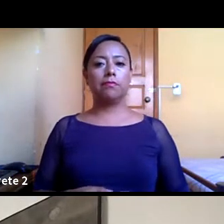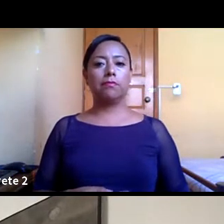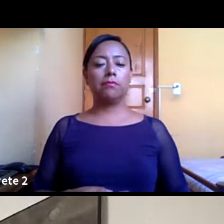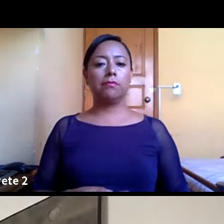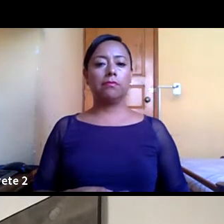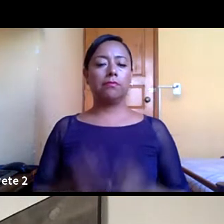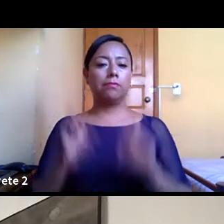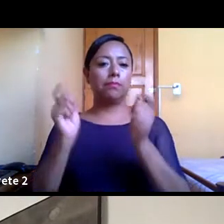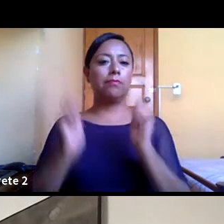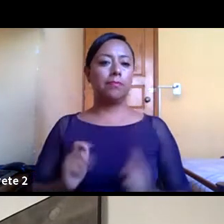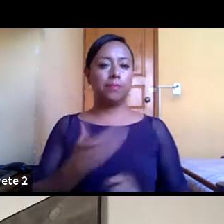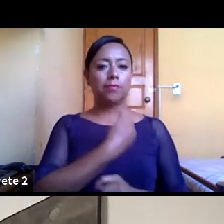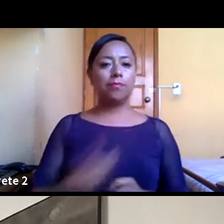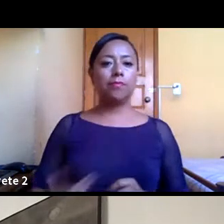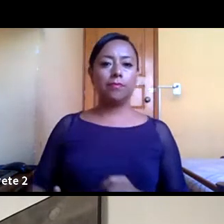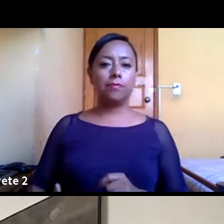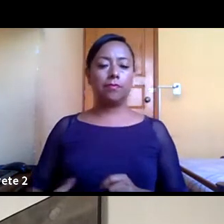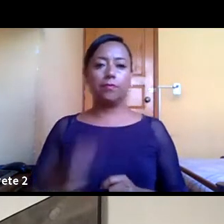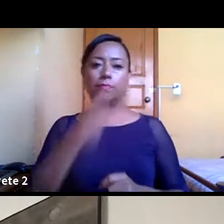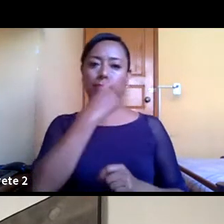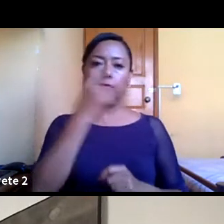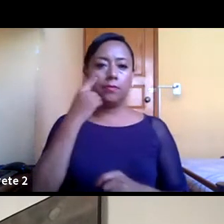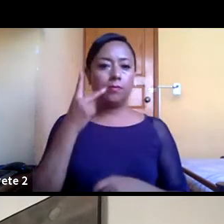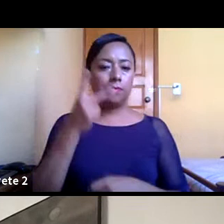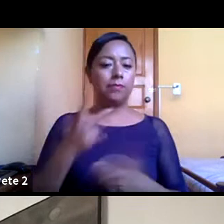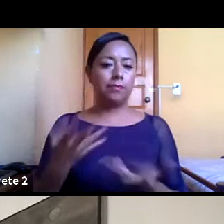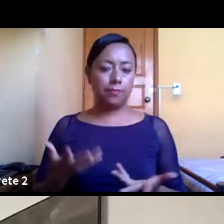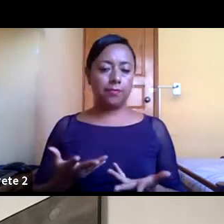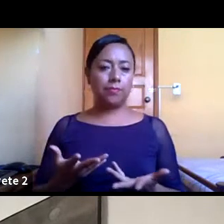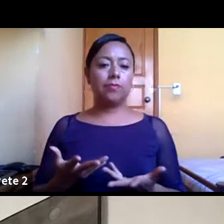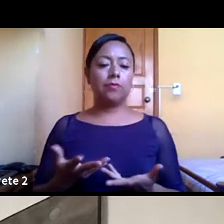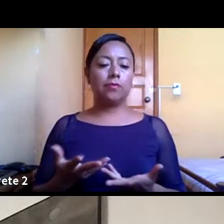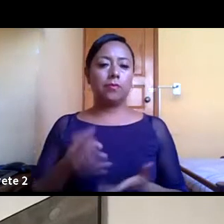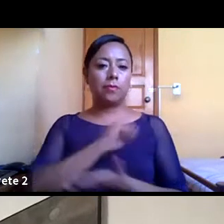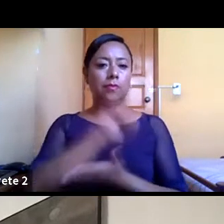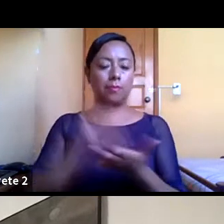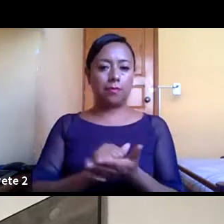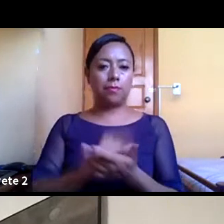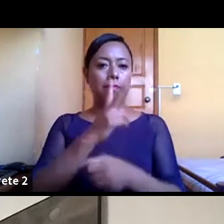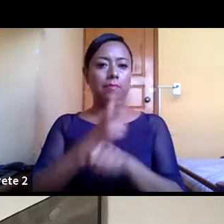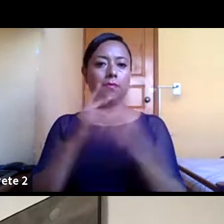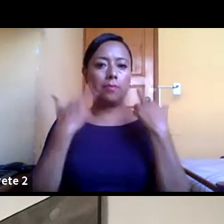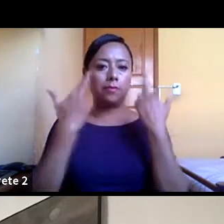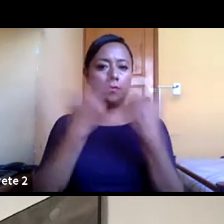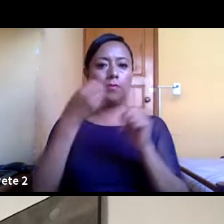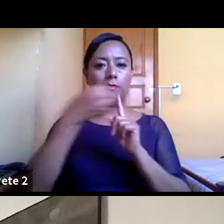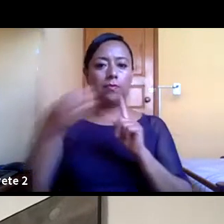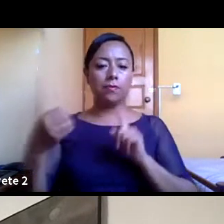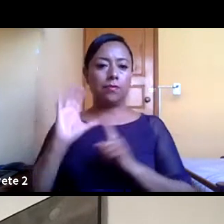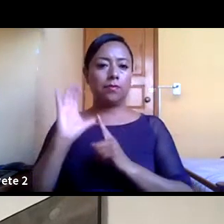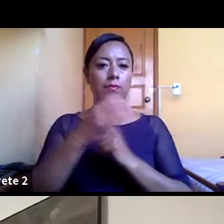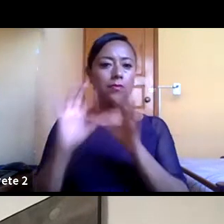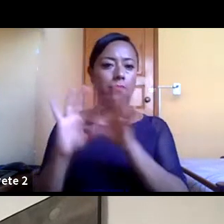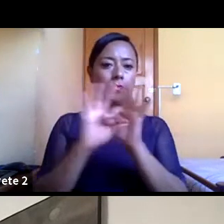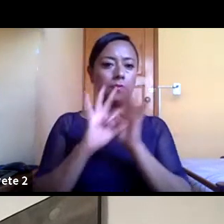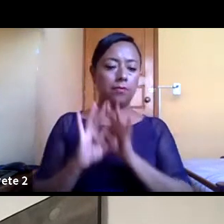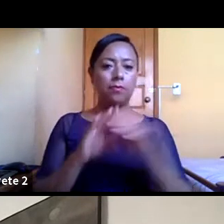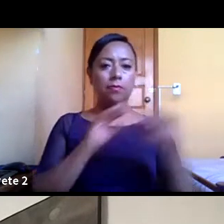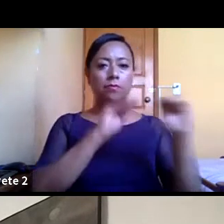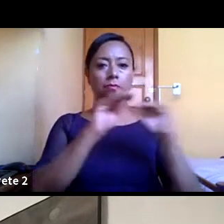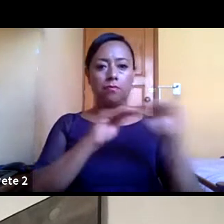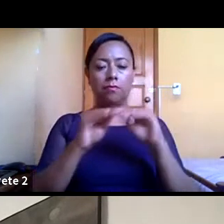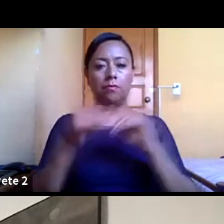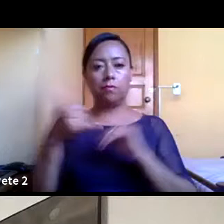Por instrucción de la presidencia, está a consideración de las y de los presentes el acta de la segunda sesión ordinaria de las Comisiones Unidas de Movilidad, Uso